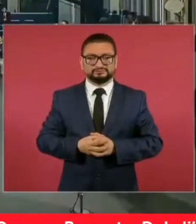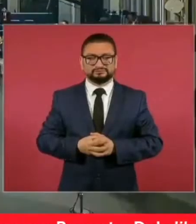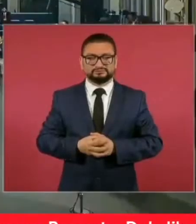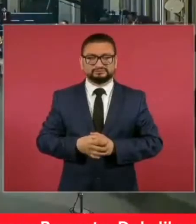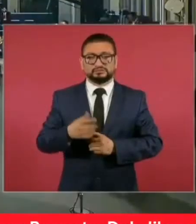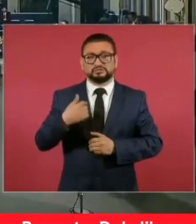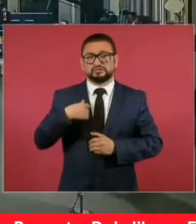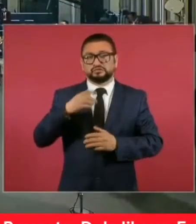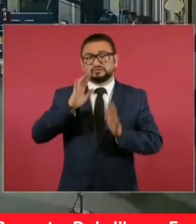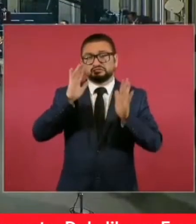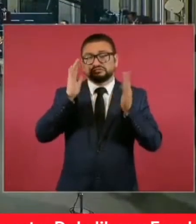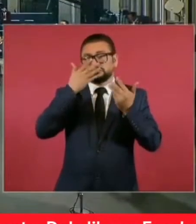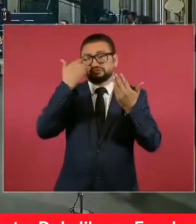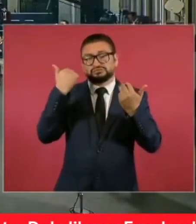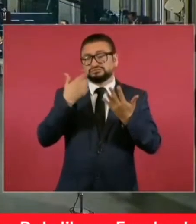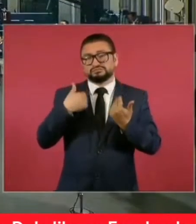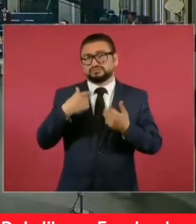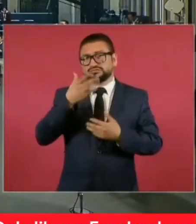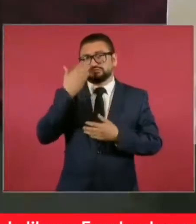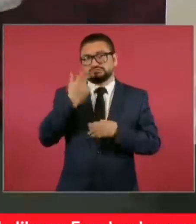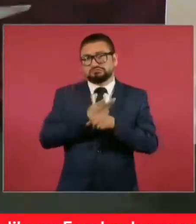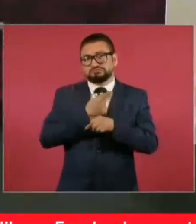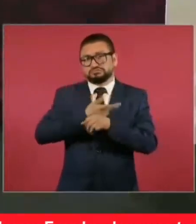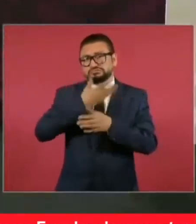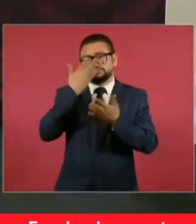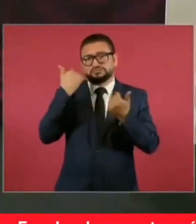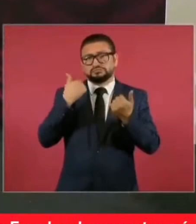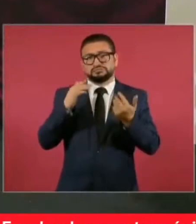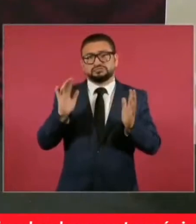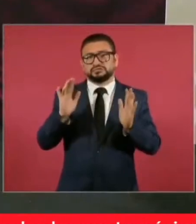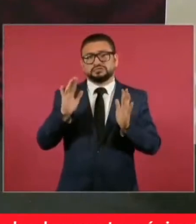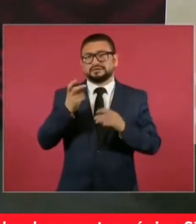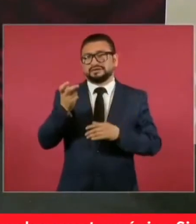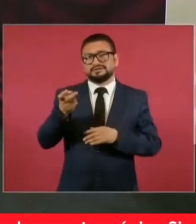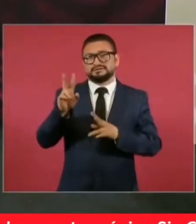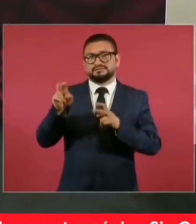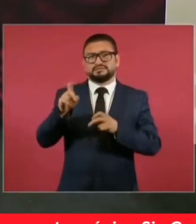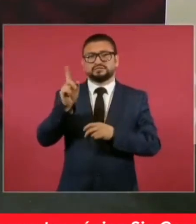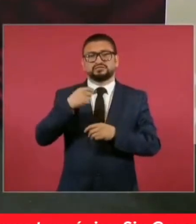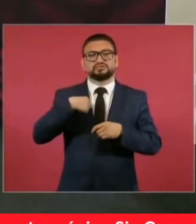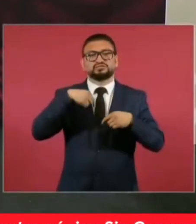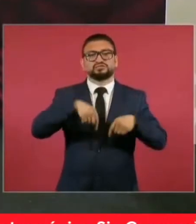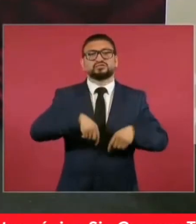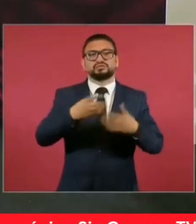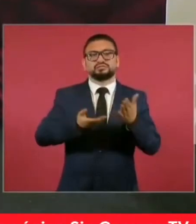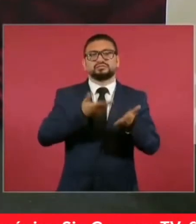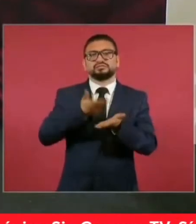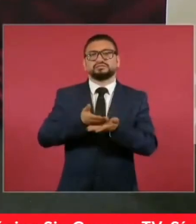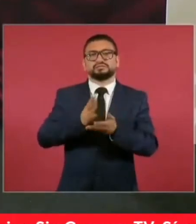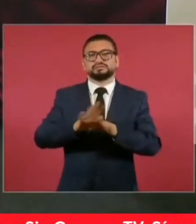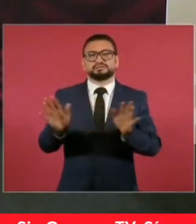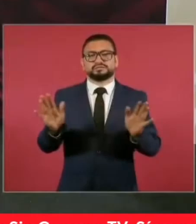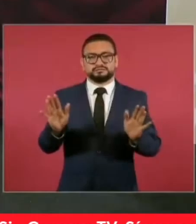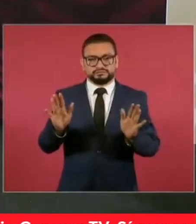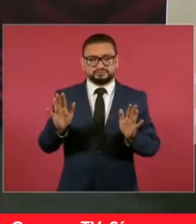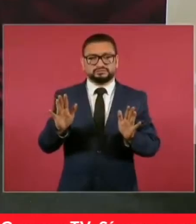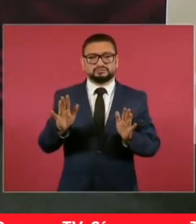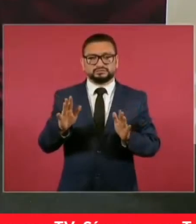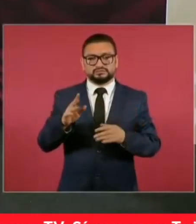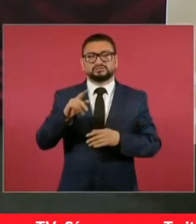Familia, ¿usted cómo vería? No, es que no sé yo lo que está pasando, no sé sobre eso. Yo presenté una iniciativa y lo que